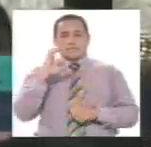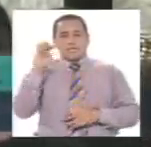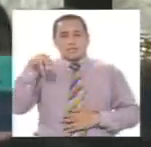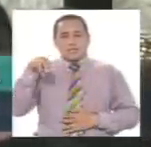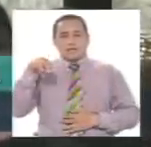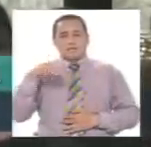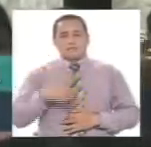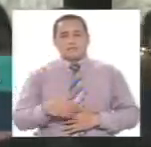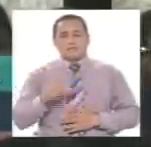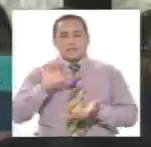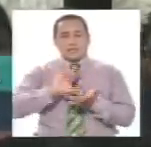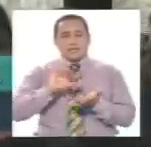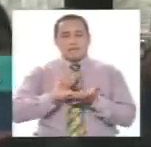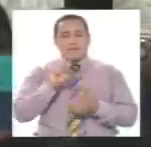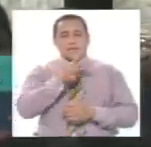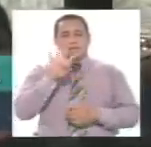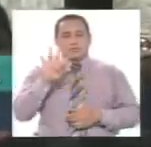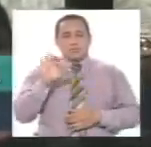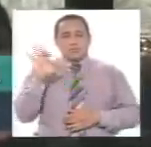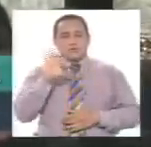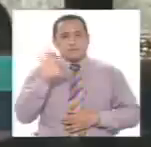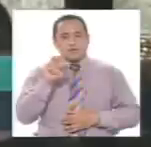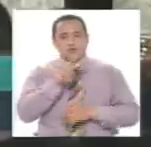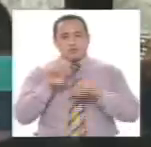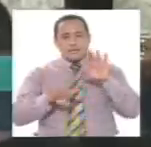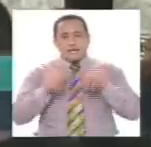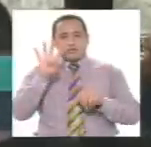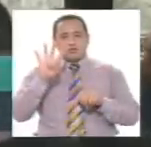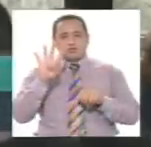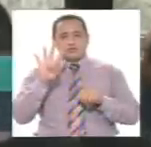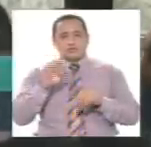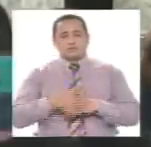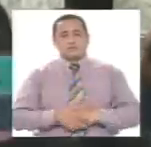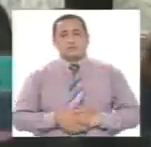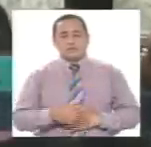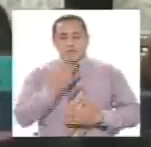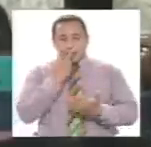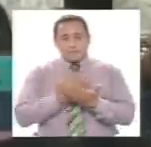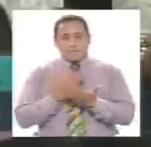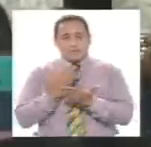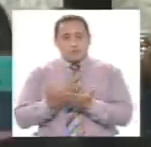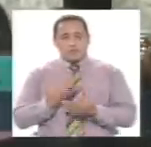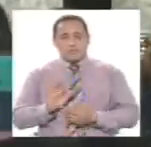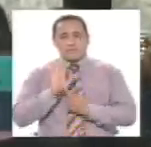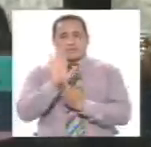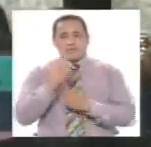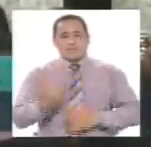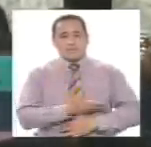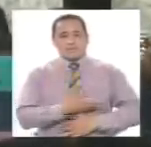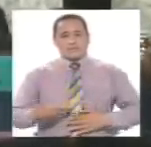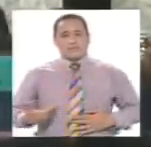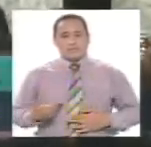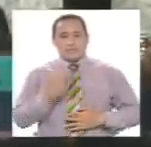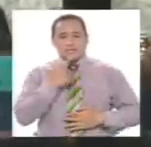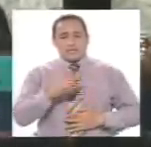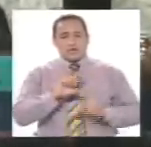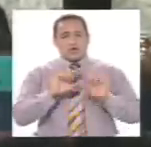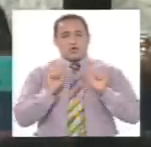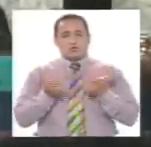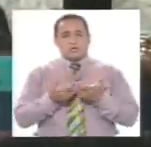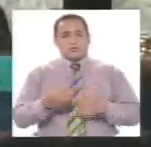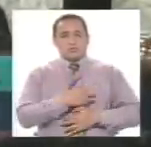072-2014-PCM, Lima, 24 de febrero de 2014, vista la propuesta del señor Presidente del Consejo de